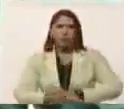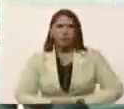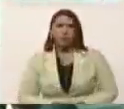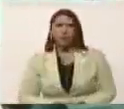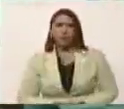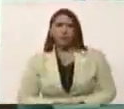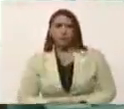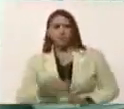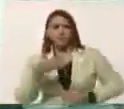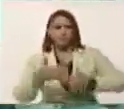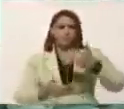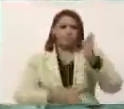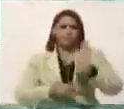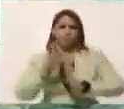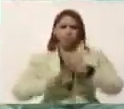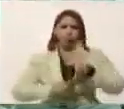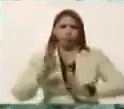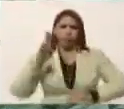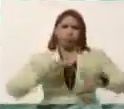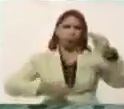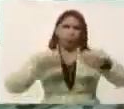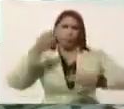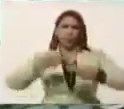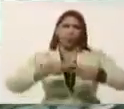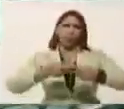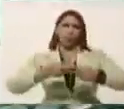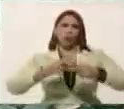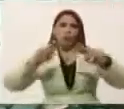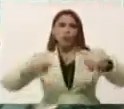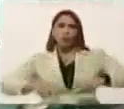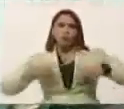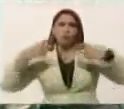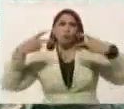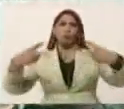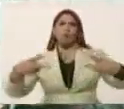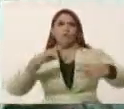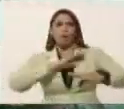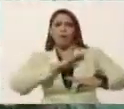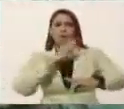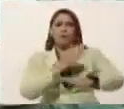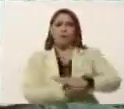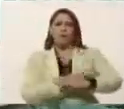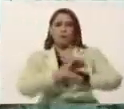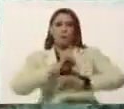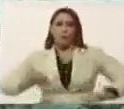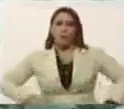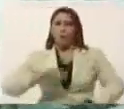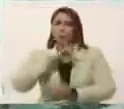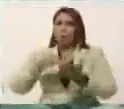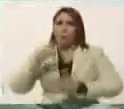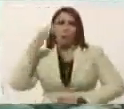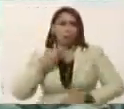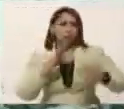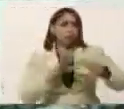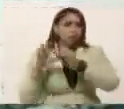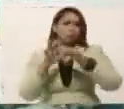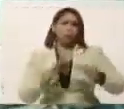para avanzar en la construcción de una nueva Fuerza Armada